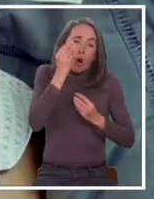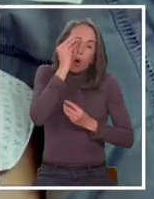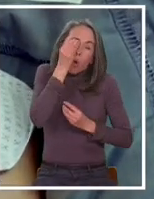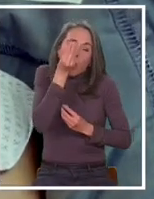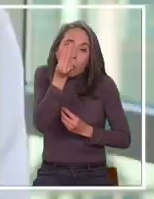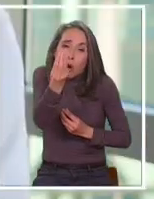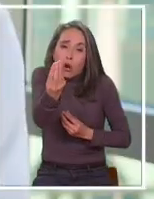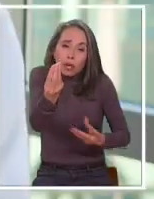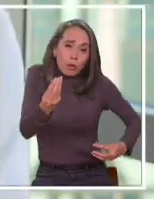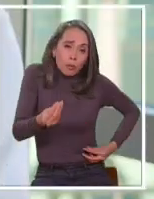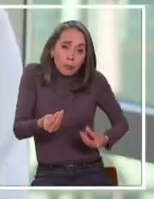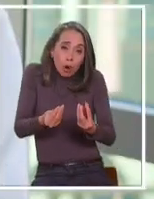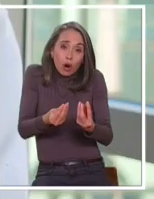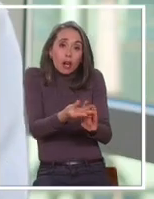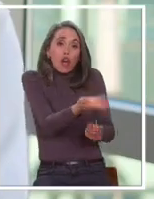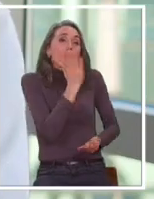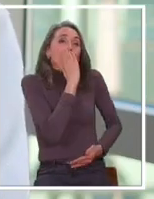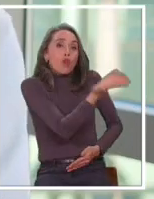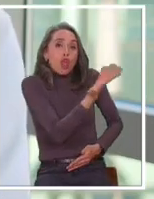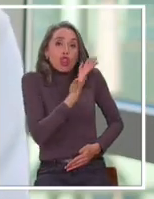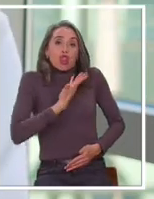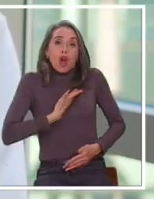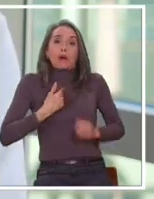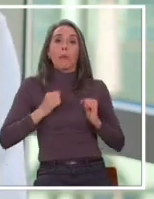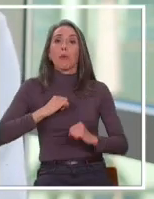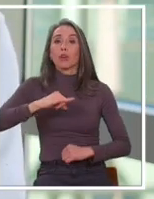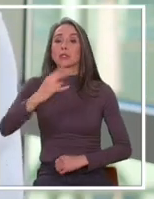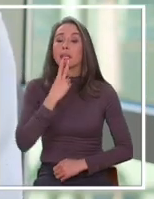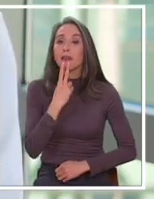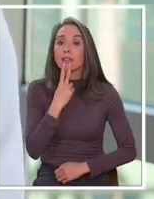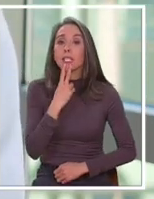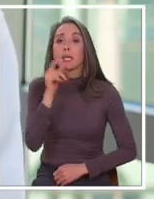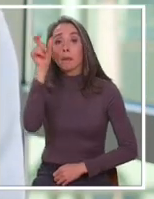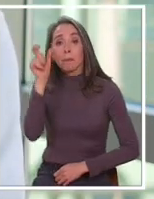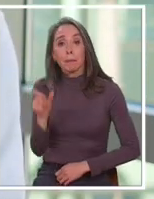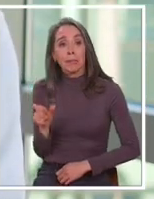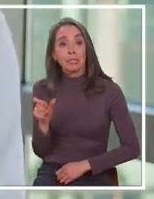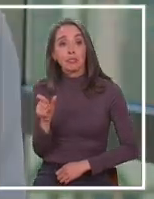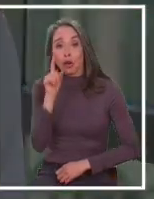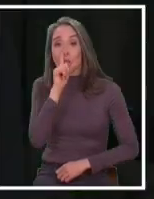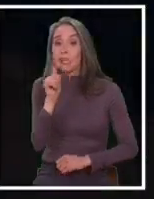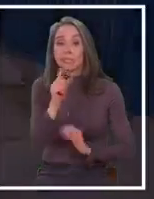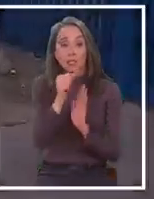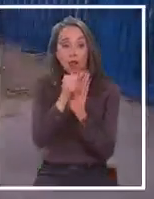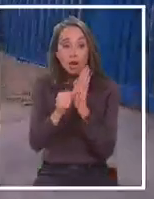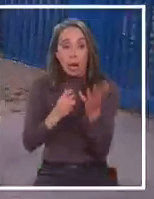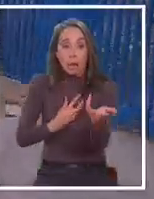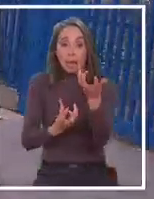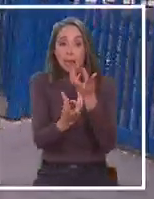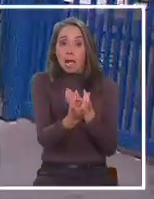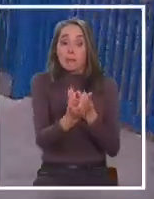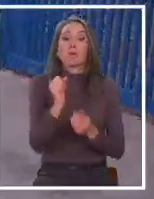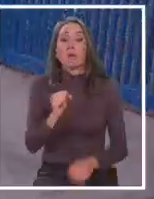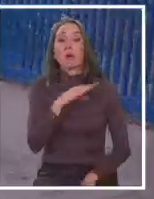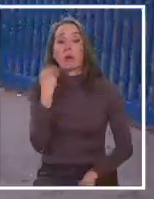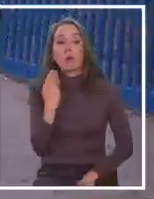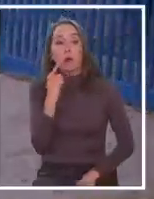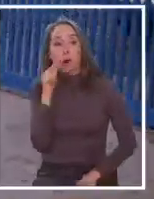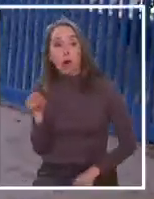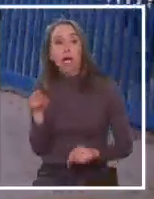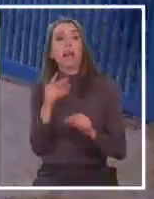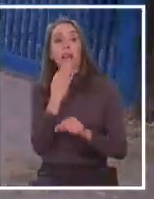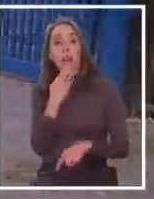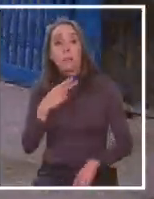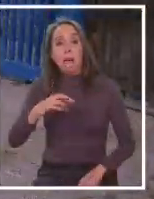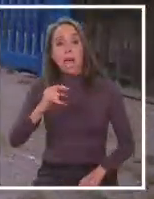seguir viviendo. Efectivamente tiene un riesgo alto de fallecer si no se le da una opción de trasplante pronto. Héctor es otro